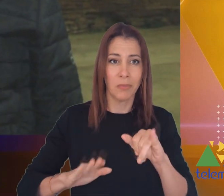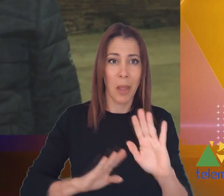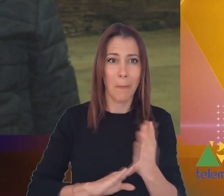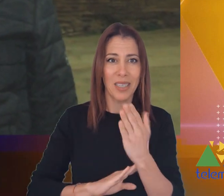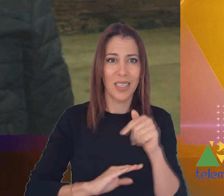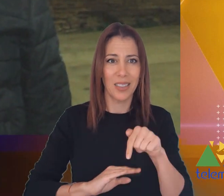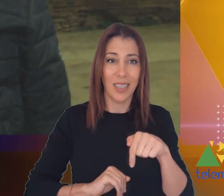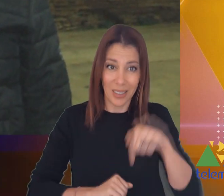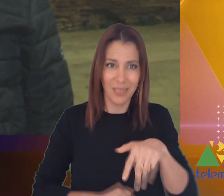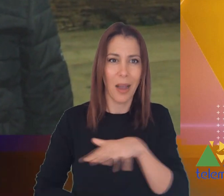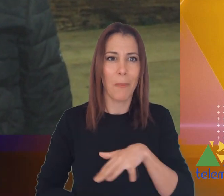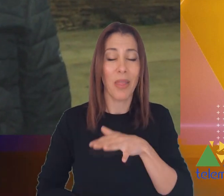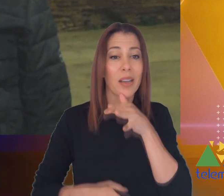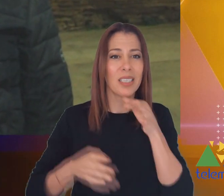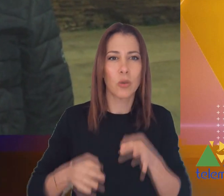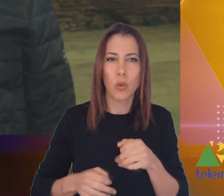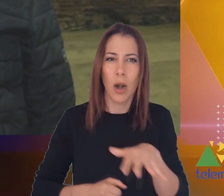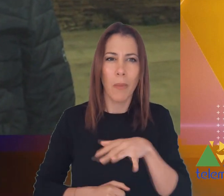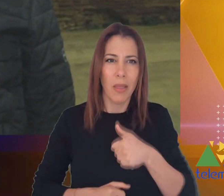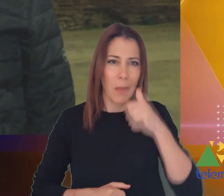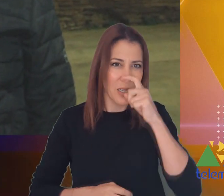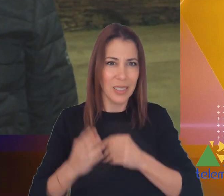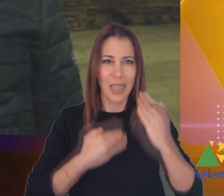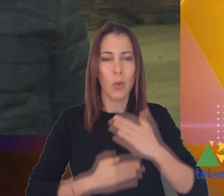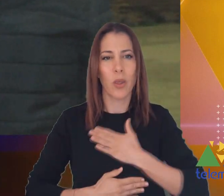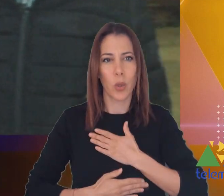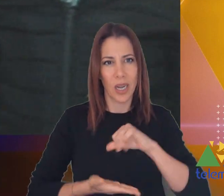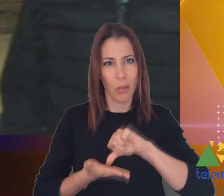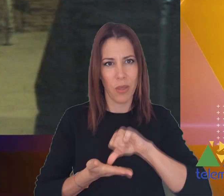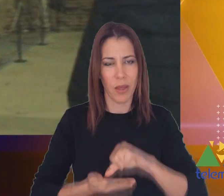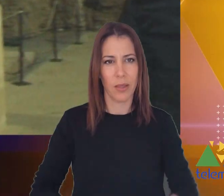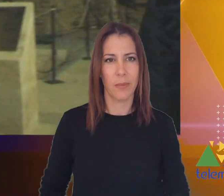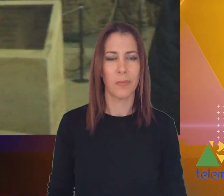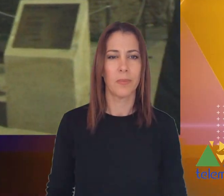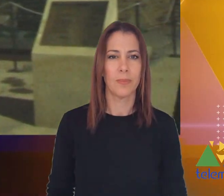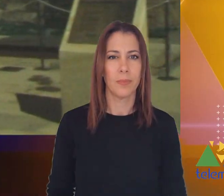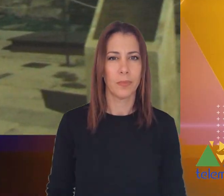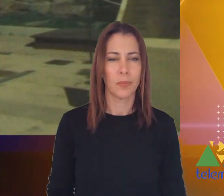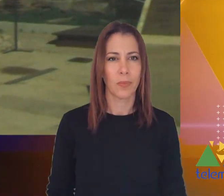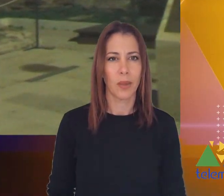en esta plaza, que es seguramente la plaza más antigua de nuestra ciudad.